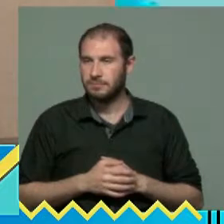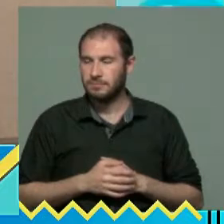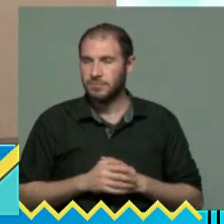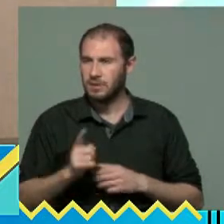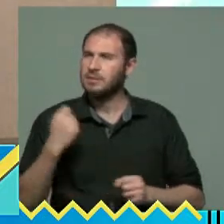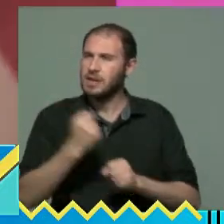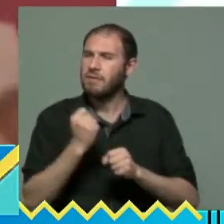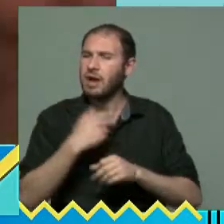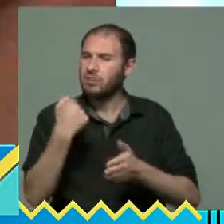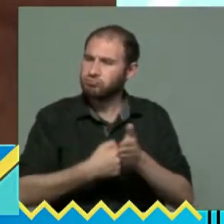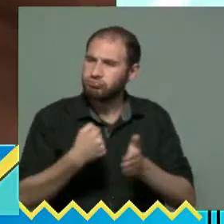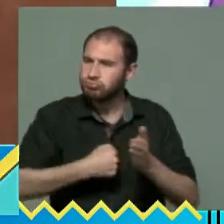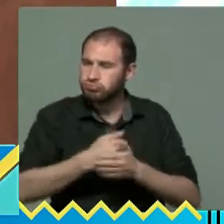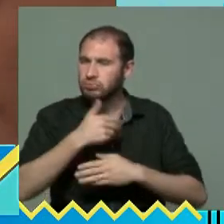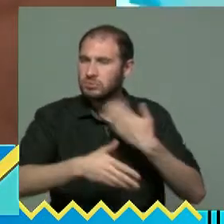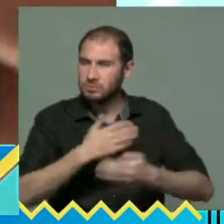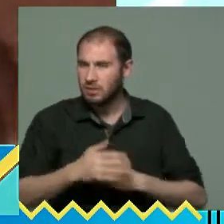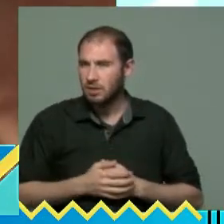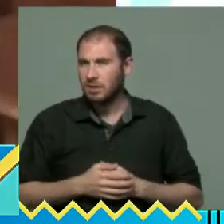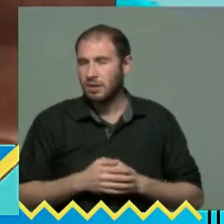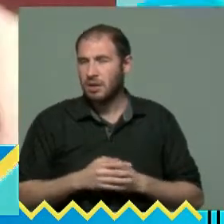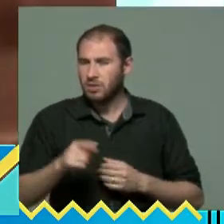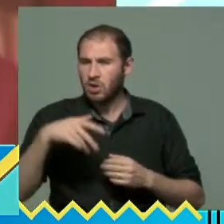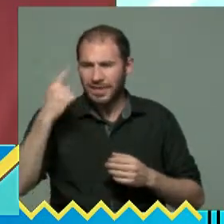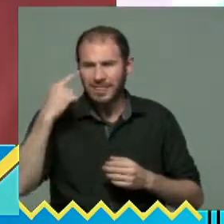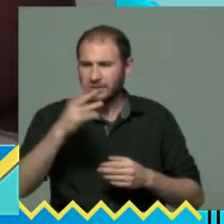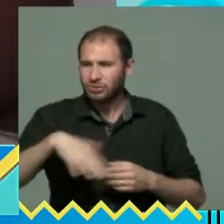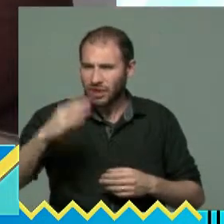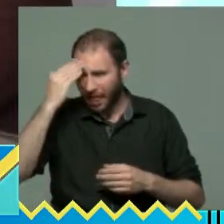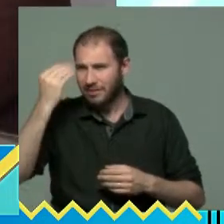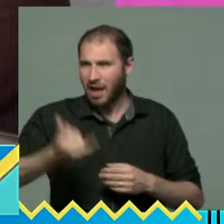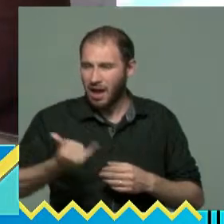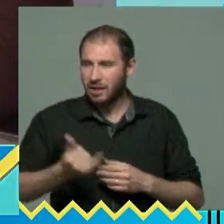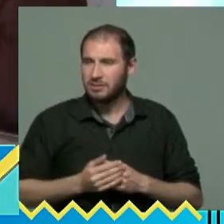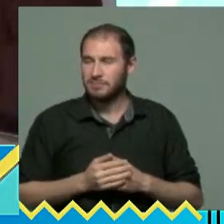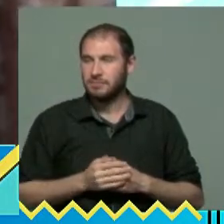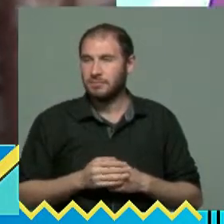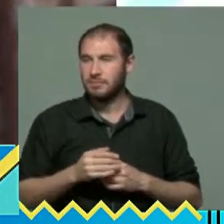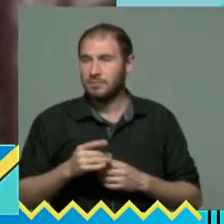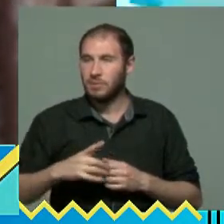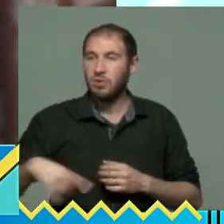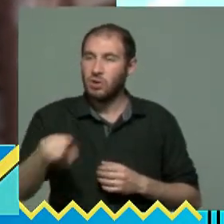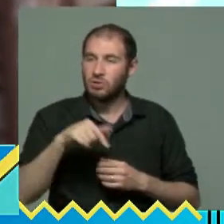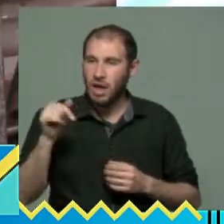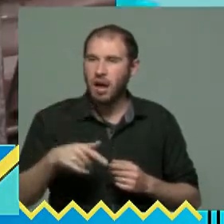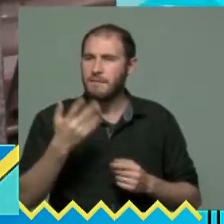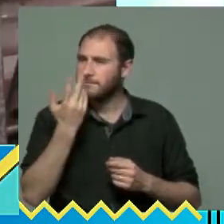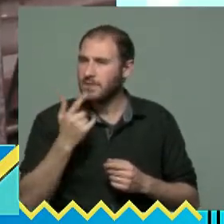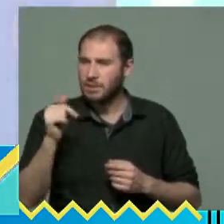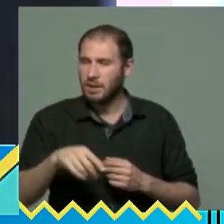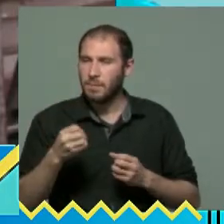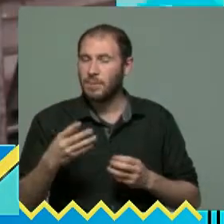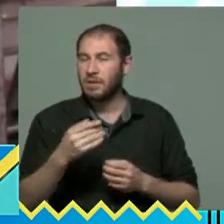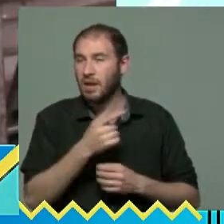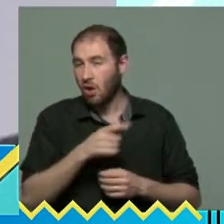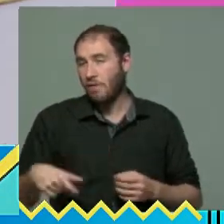muy trabajadora, luchadora, con una gran conciencia social, y la verdad que eso es lo que estamos disfrutando hoy, pues yo soy